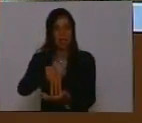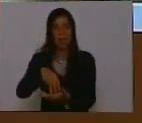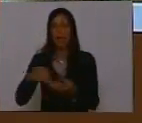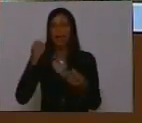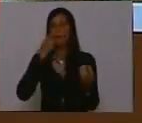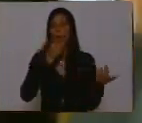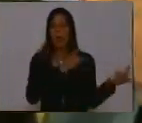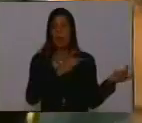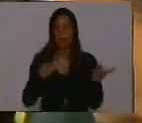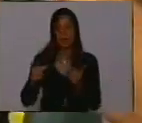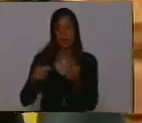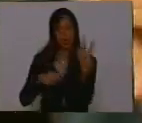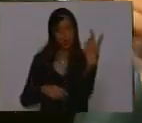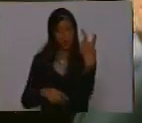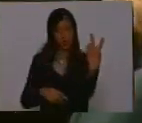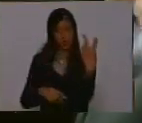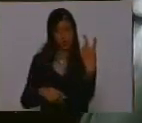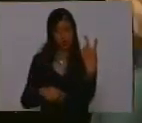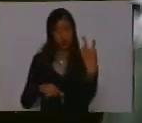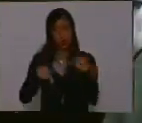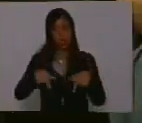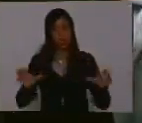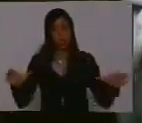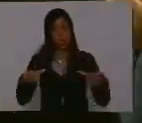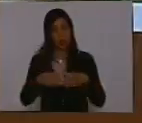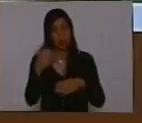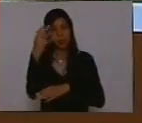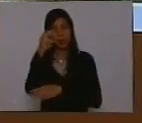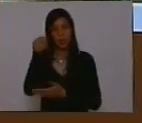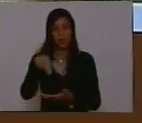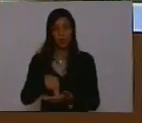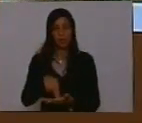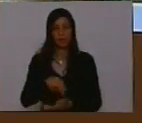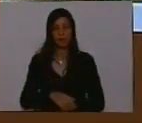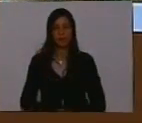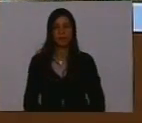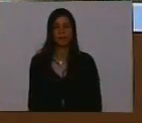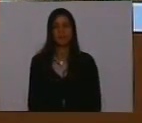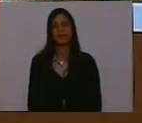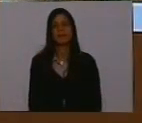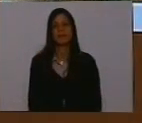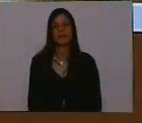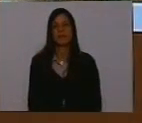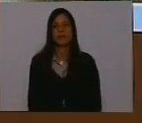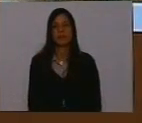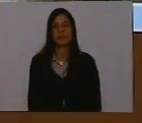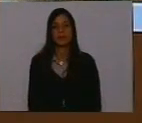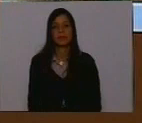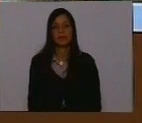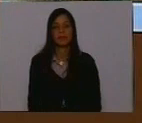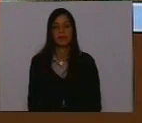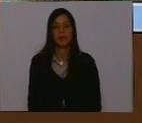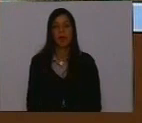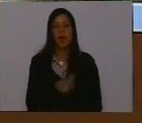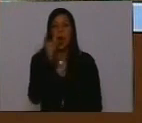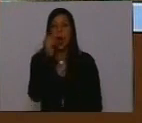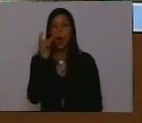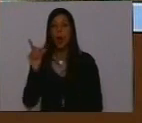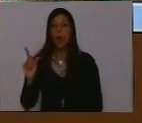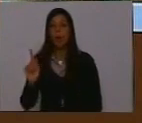aquí a esta sesión de la Asamblea Nacional Constituyente. Vamos a darle la palabra al constituyente